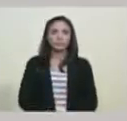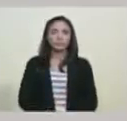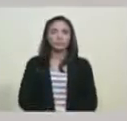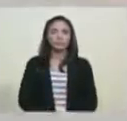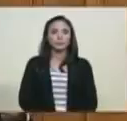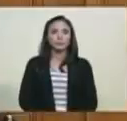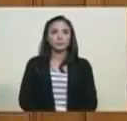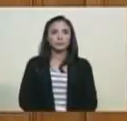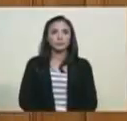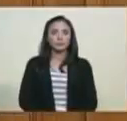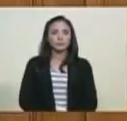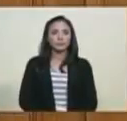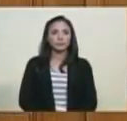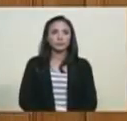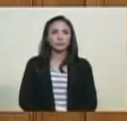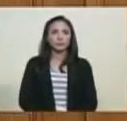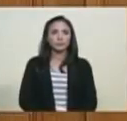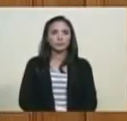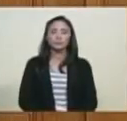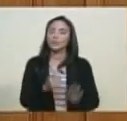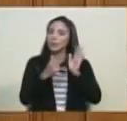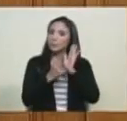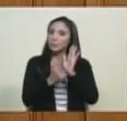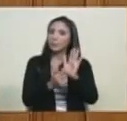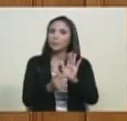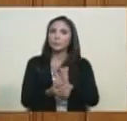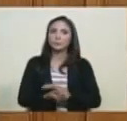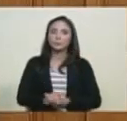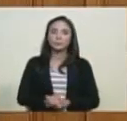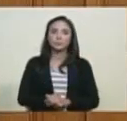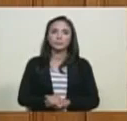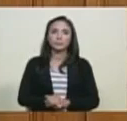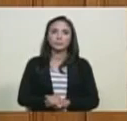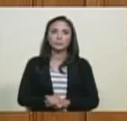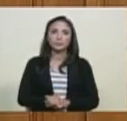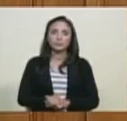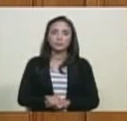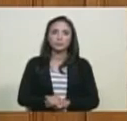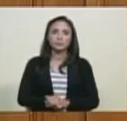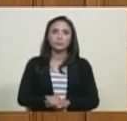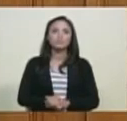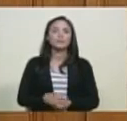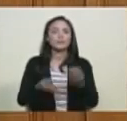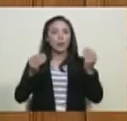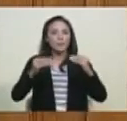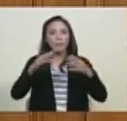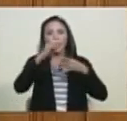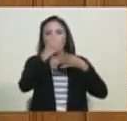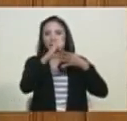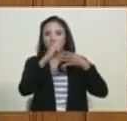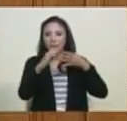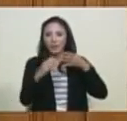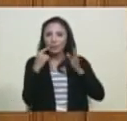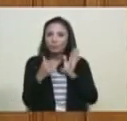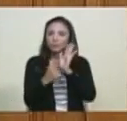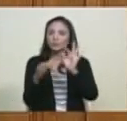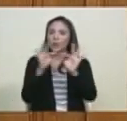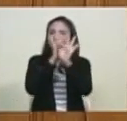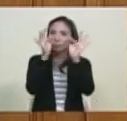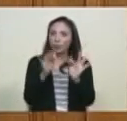Se busca. Yo quiero compartir con ustedes parte de los elementos que han surgido.